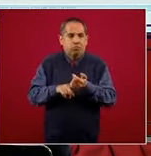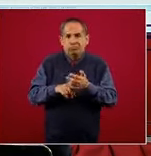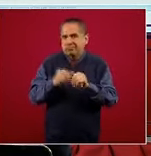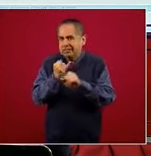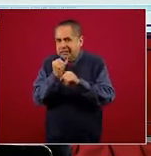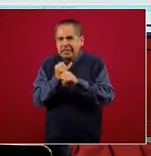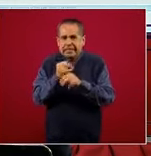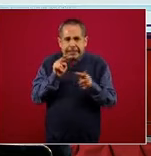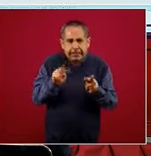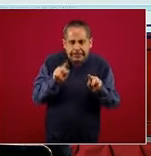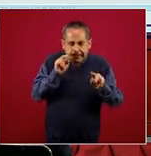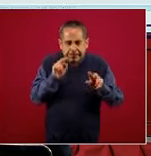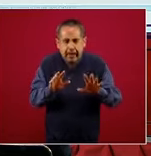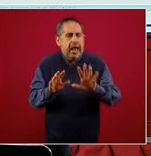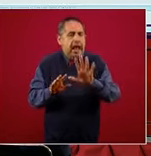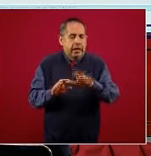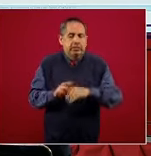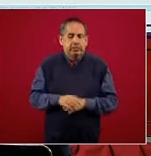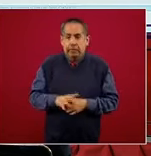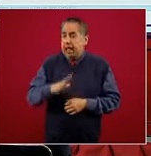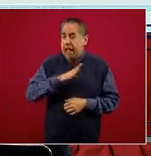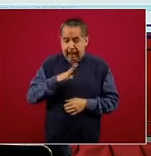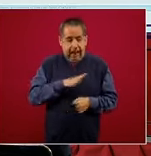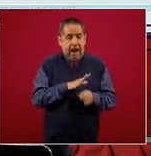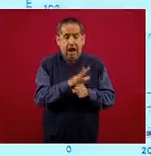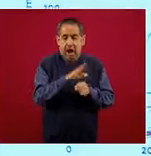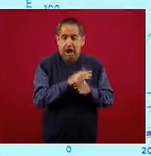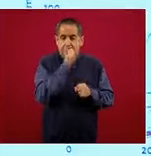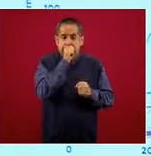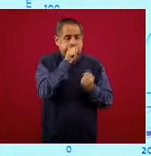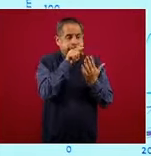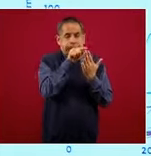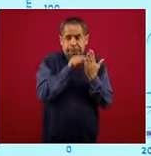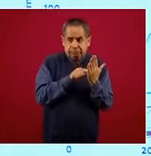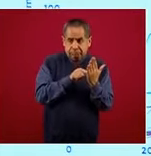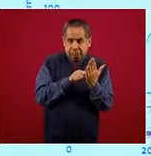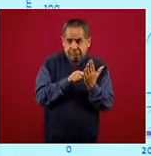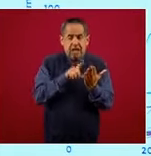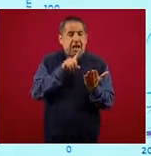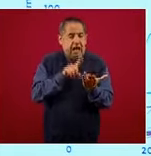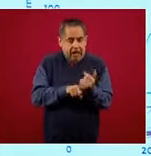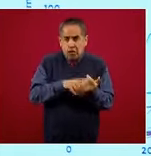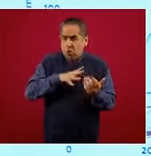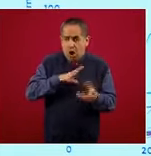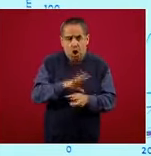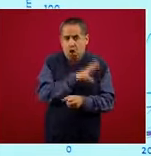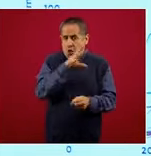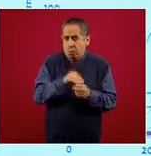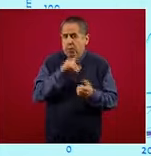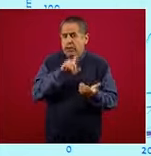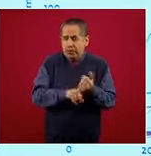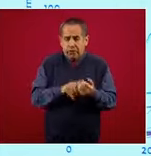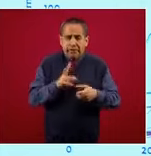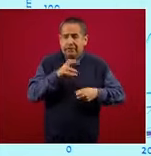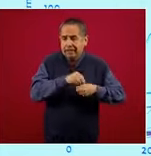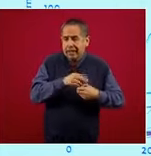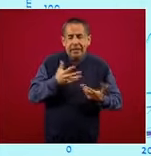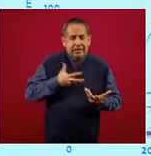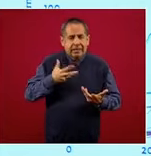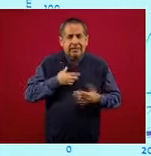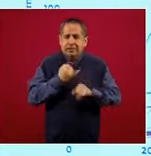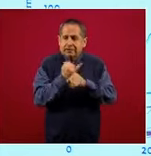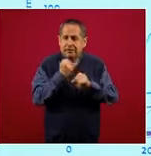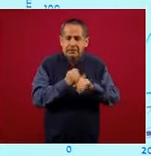redes sociales, la van a encontrar en el informe técnico. De hecho, el informe técnico del día de hoy incorpora muchas de